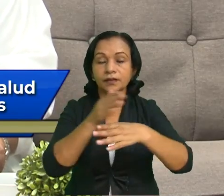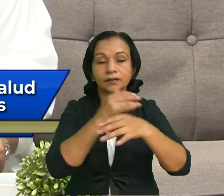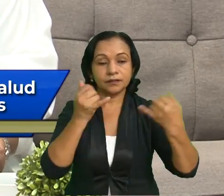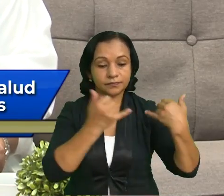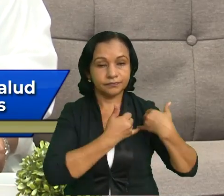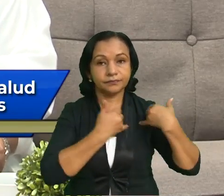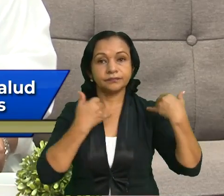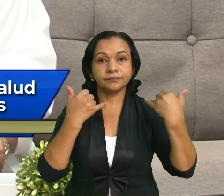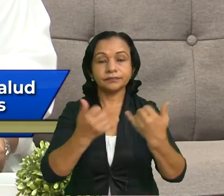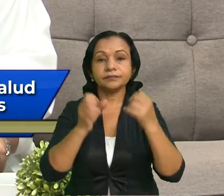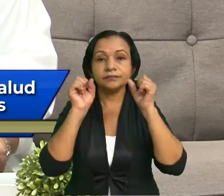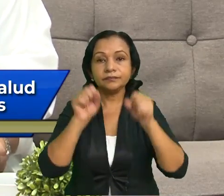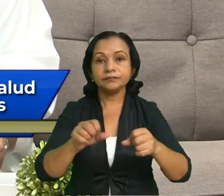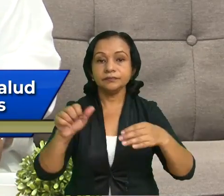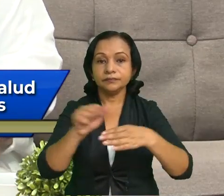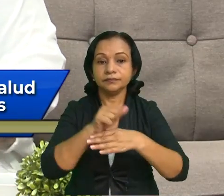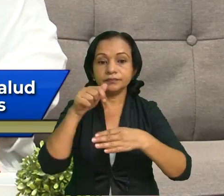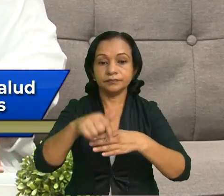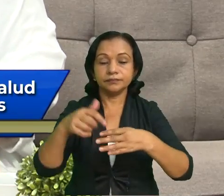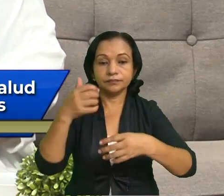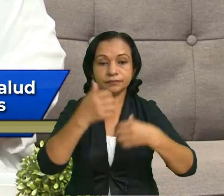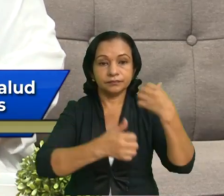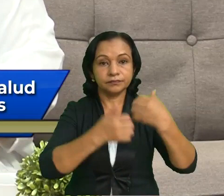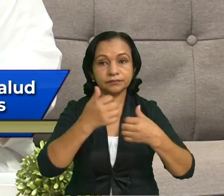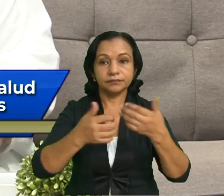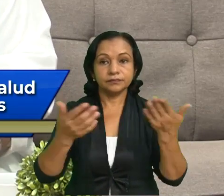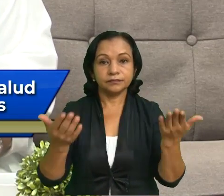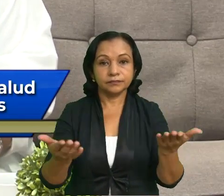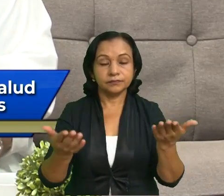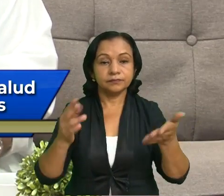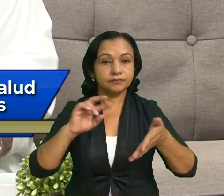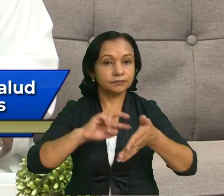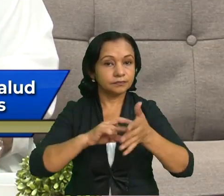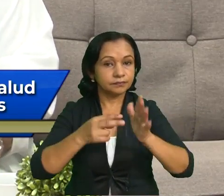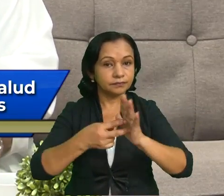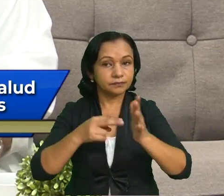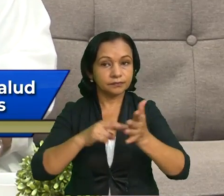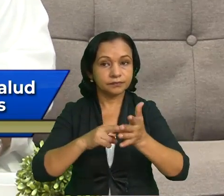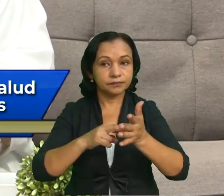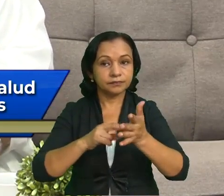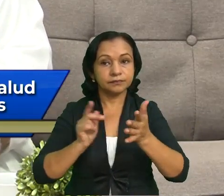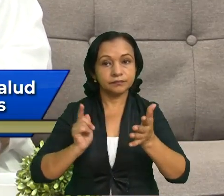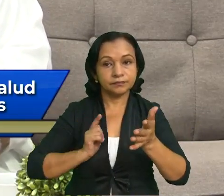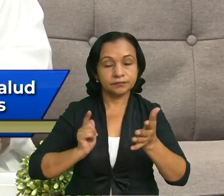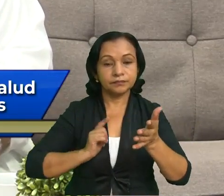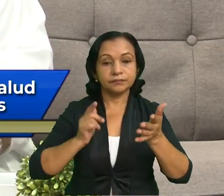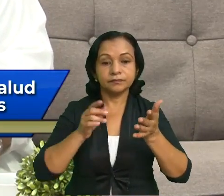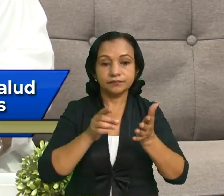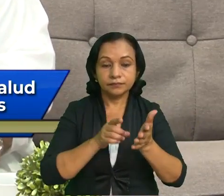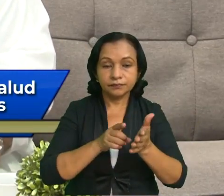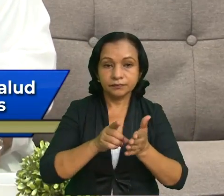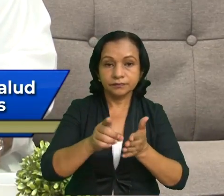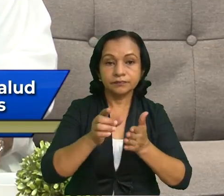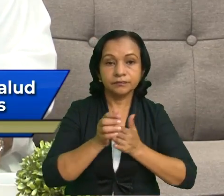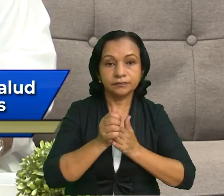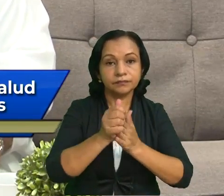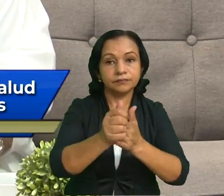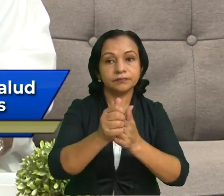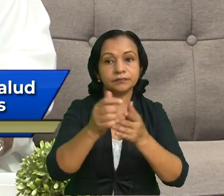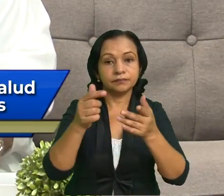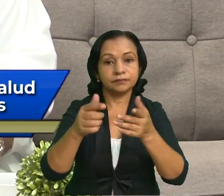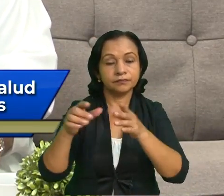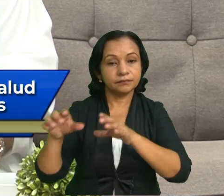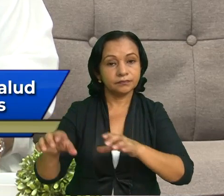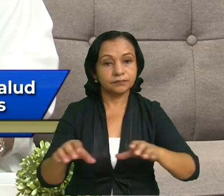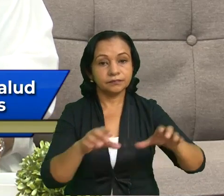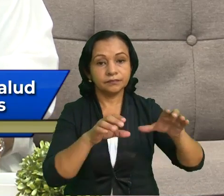prepararnos para enfrentar este tipo de situación en ese sentido pues nosotros teníamos dentro de los lineamientos orientados a activar